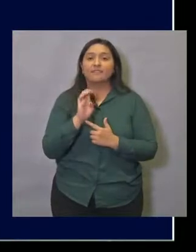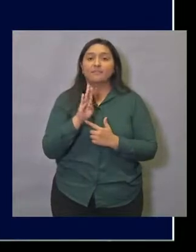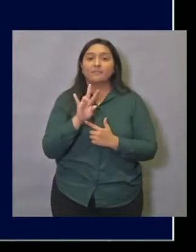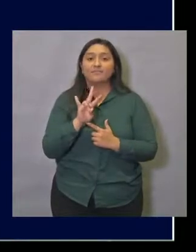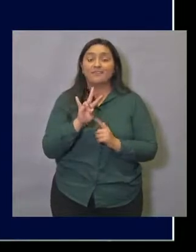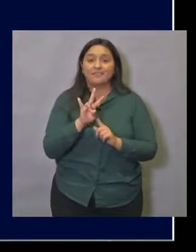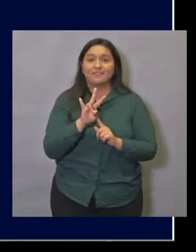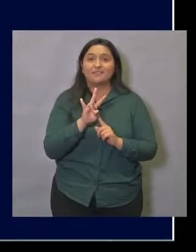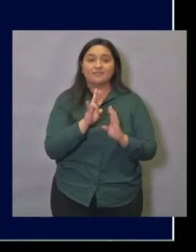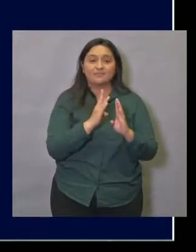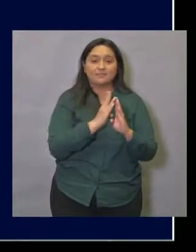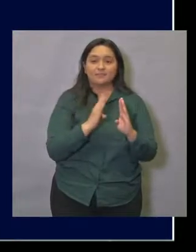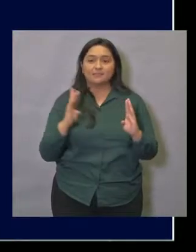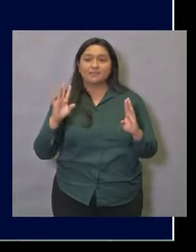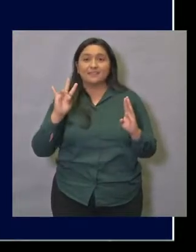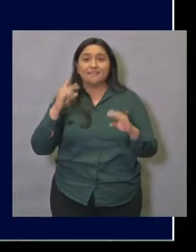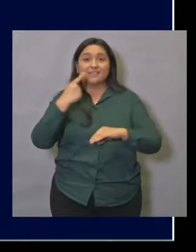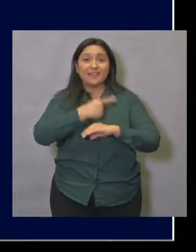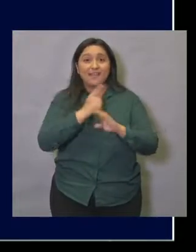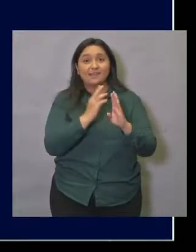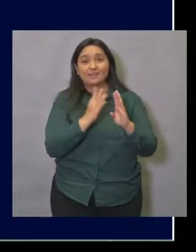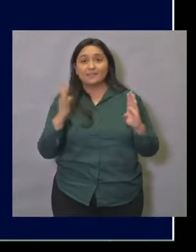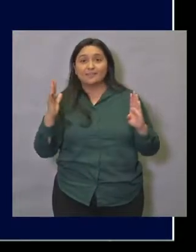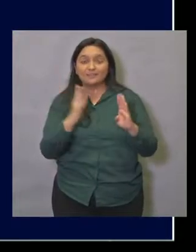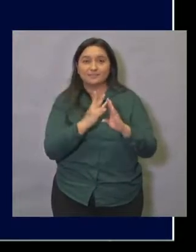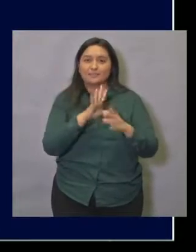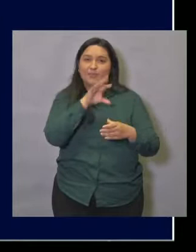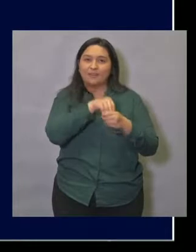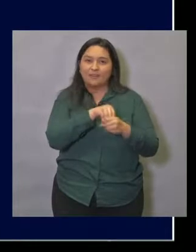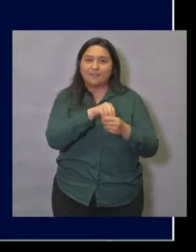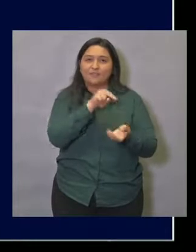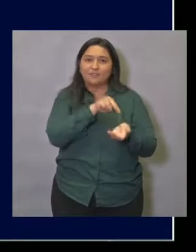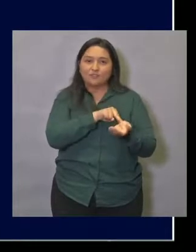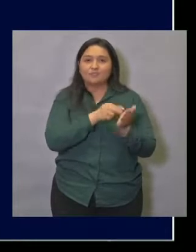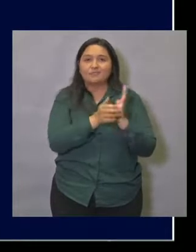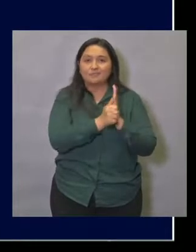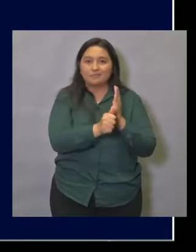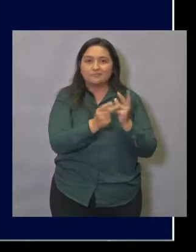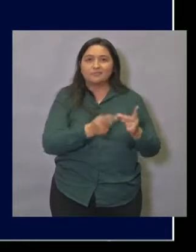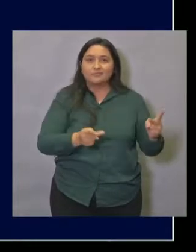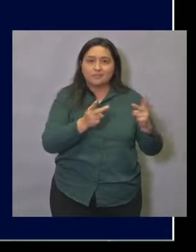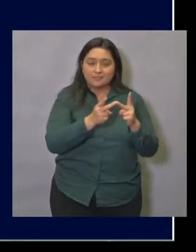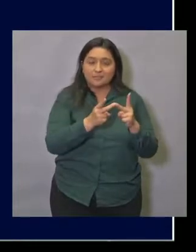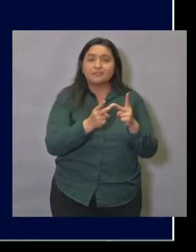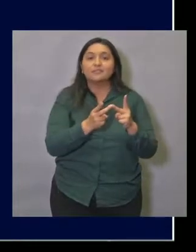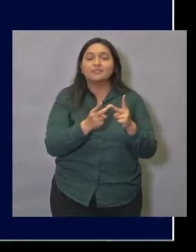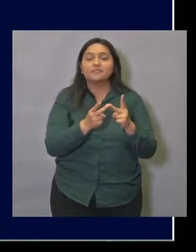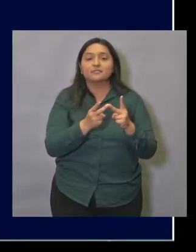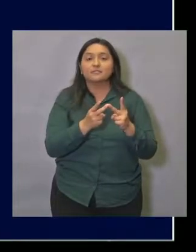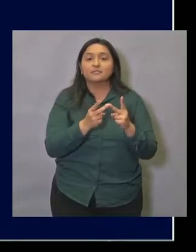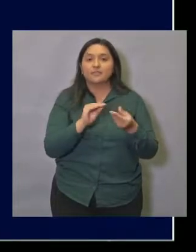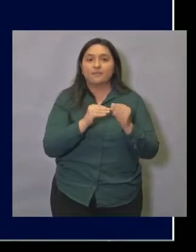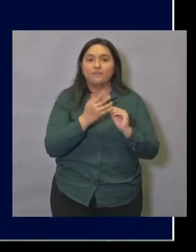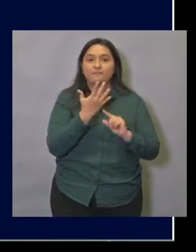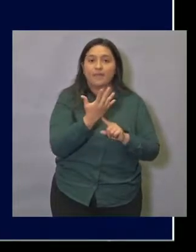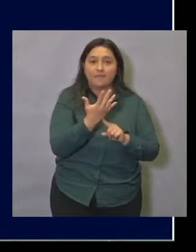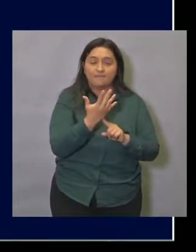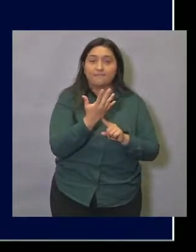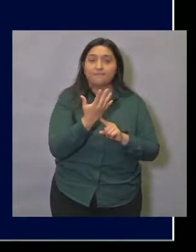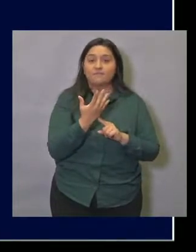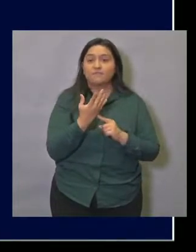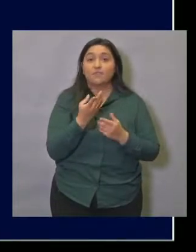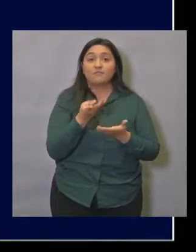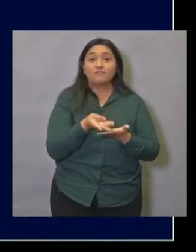7 días de casos diarios asociados con centros de enfermería especializada era de 5. Hace solo 4 semanas,